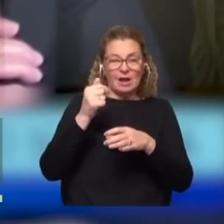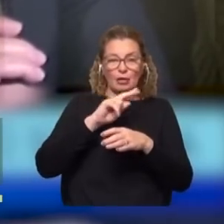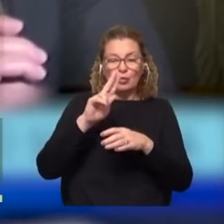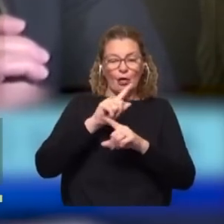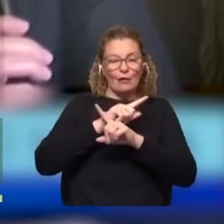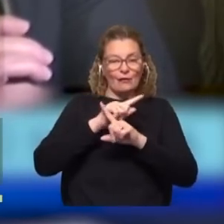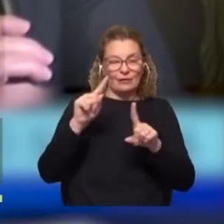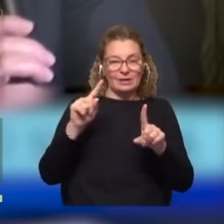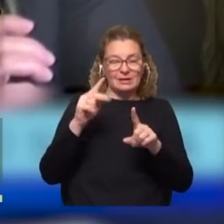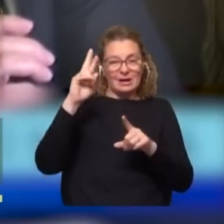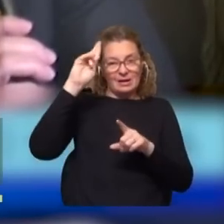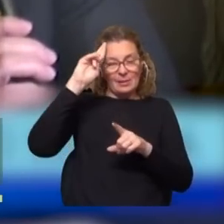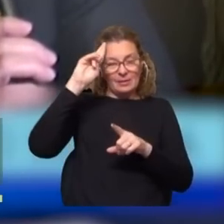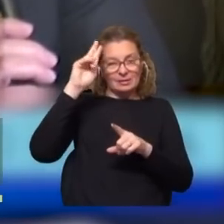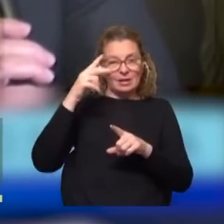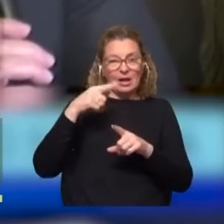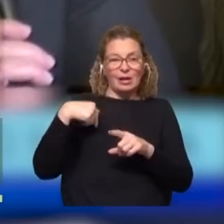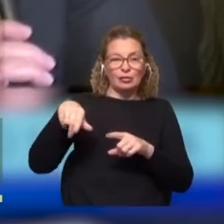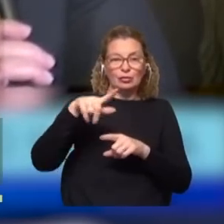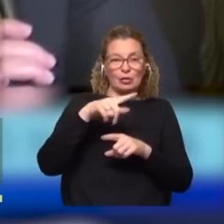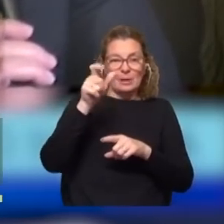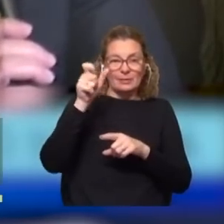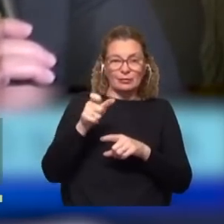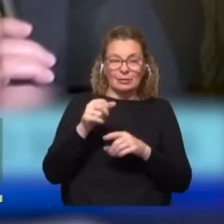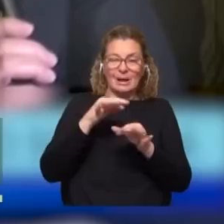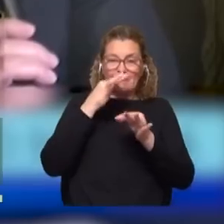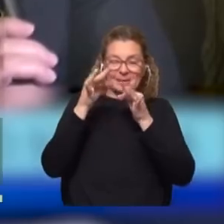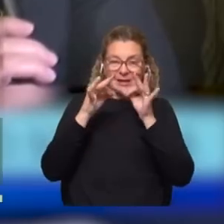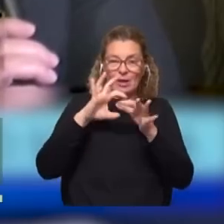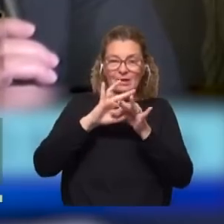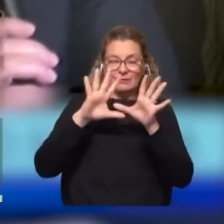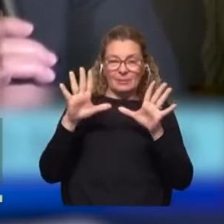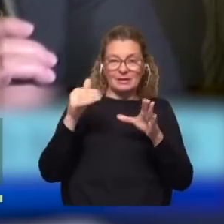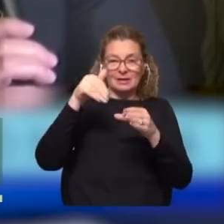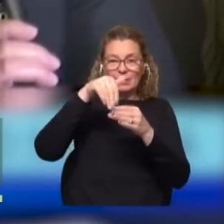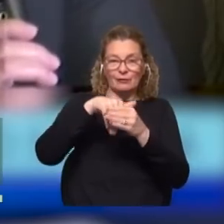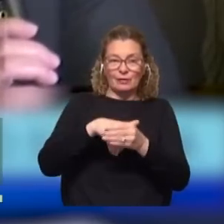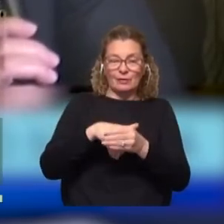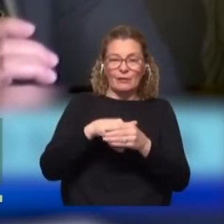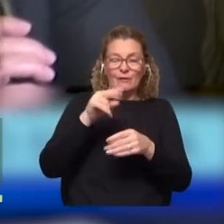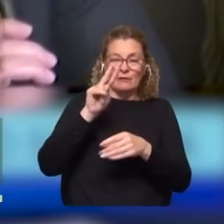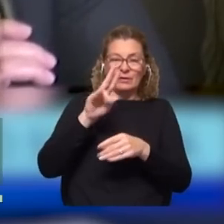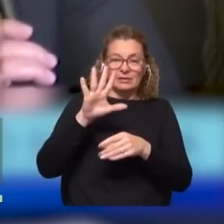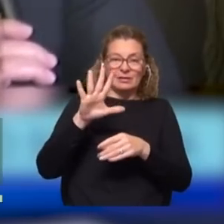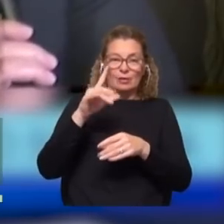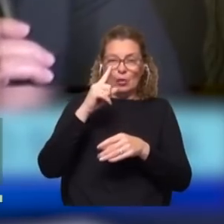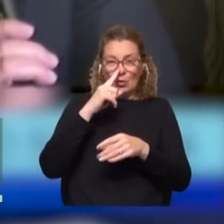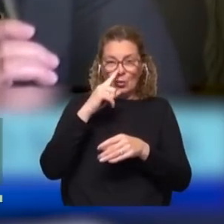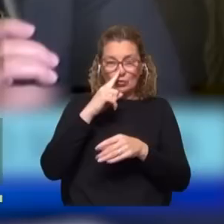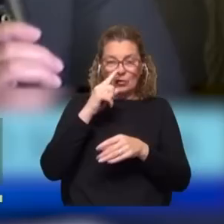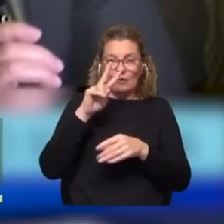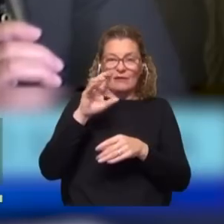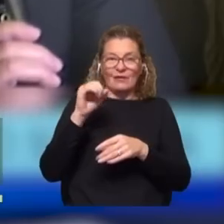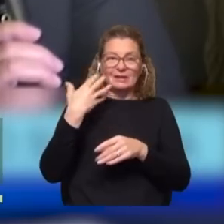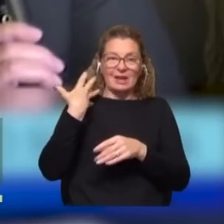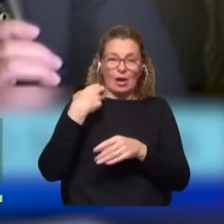al respeto a la voluntad popular expresada libremente en las urnas el 25 de junio y el